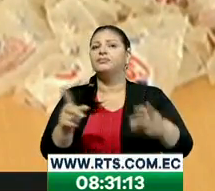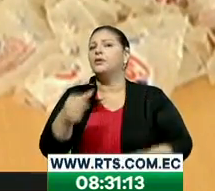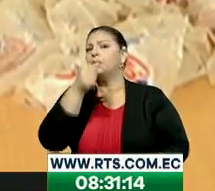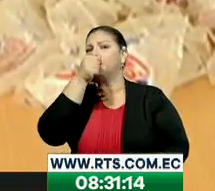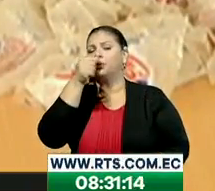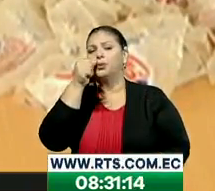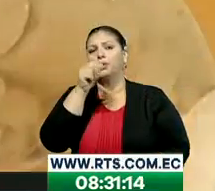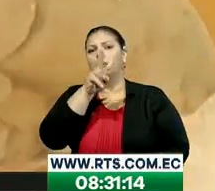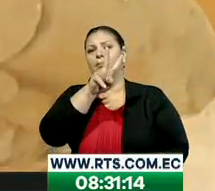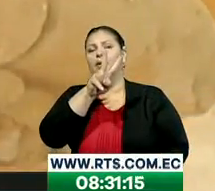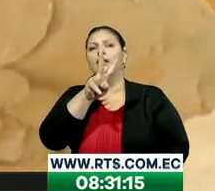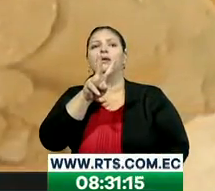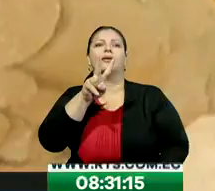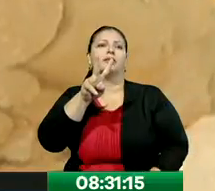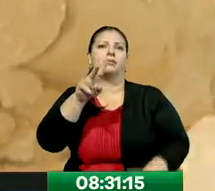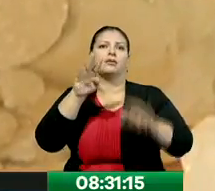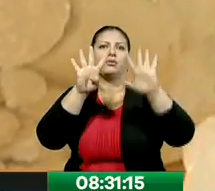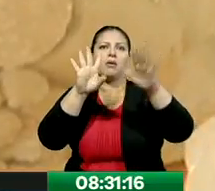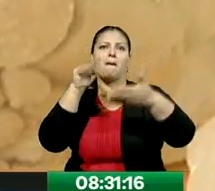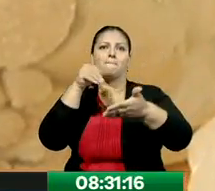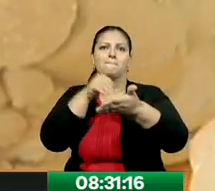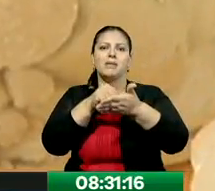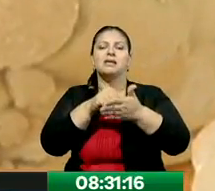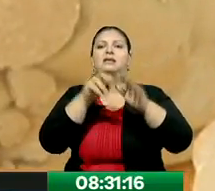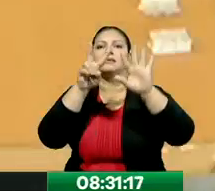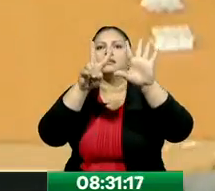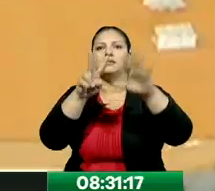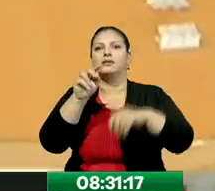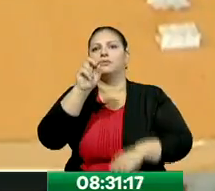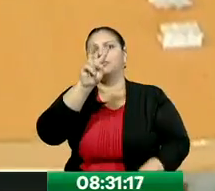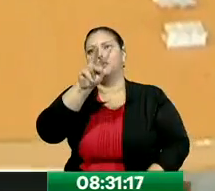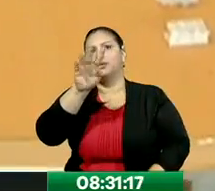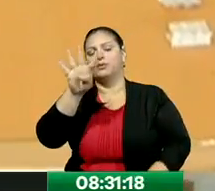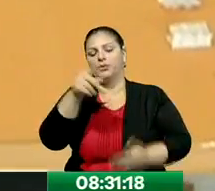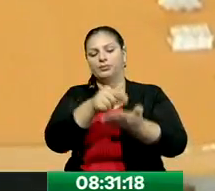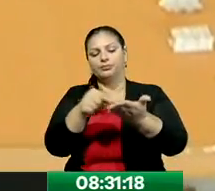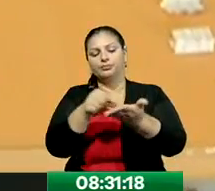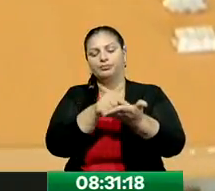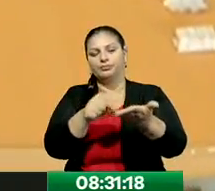29.724 dosis sean retiradas del mercado local. Informó Rosalena Vázquez.